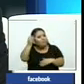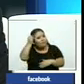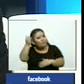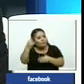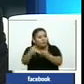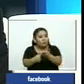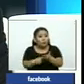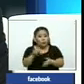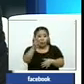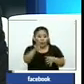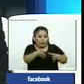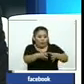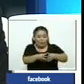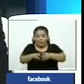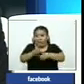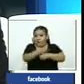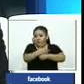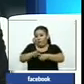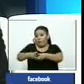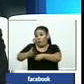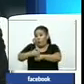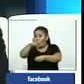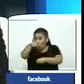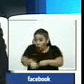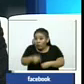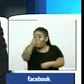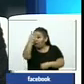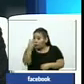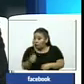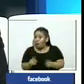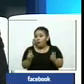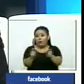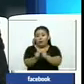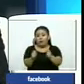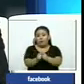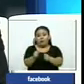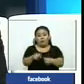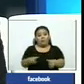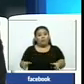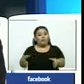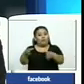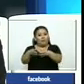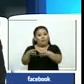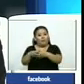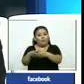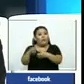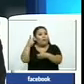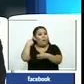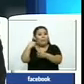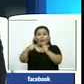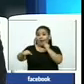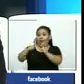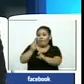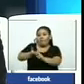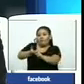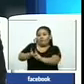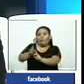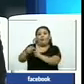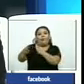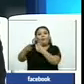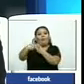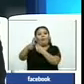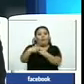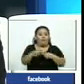entre dos partidos políticos. Justo este día, el presidente del Consejo Ejecutivo Nacional de Arena, Gustavo López Davison, y